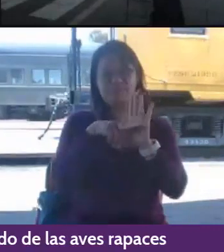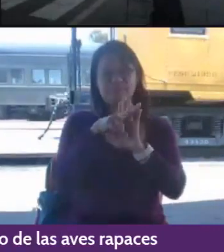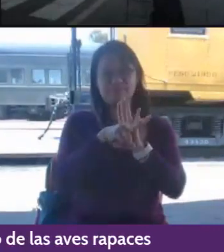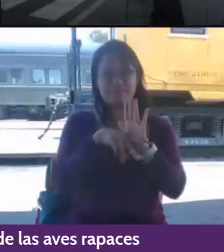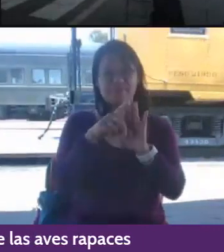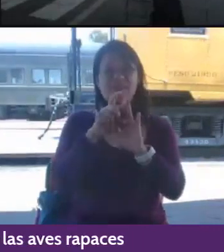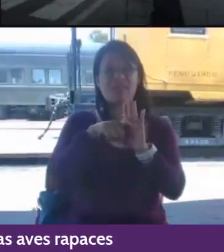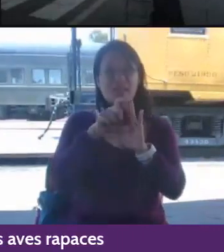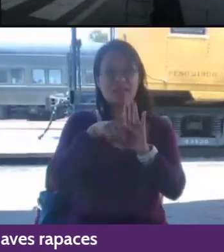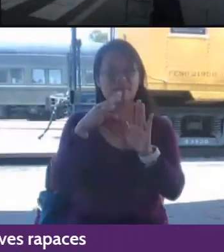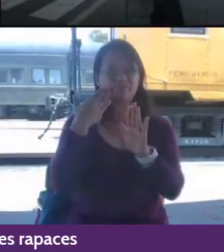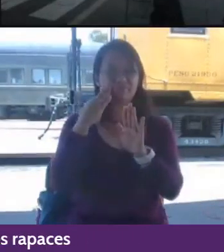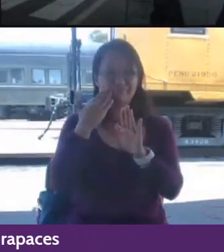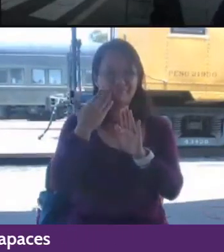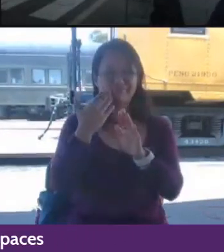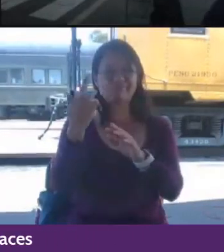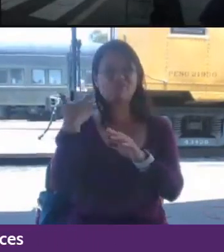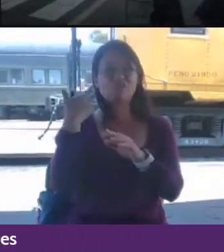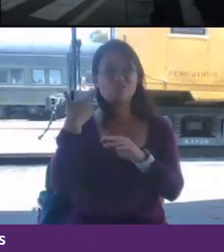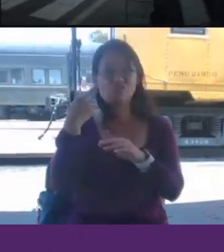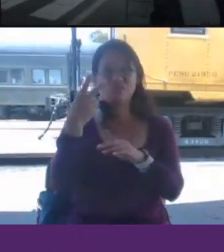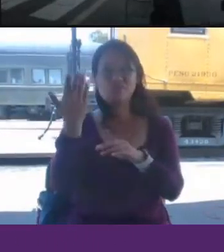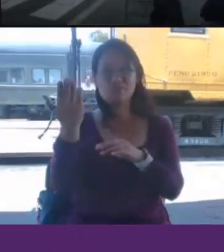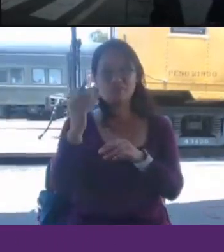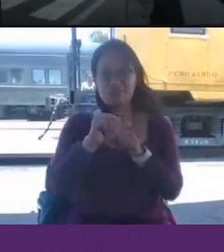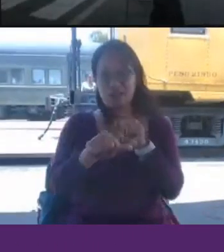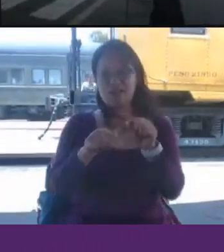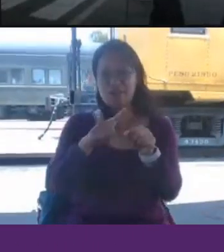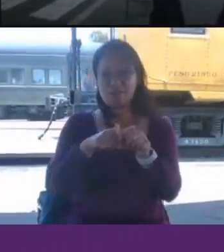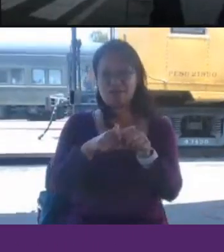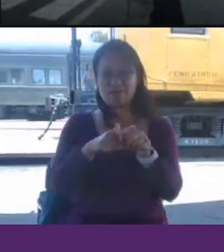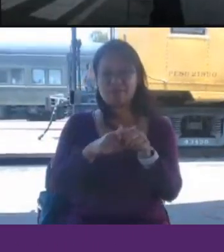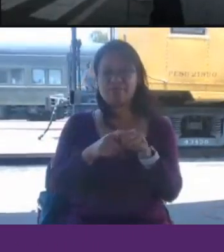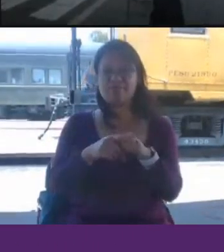cómo hacen las lechuzas ruidos. Pero denme unos segundos.